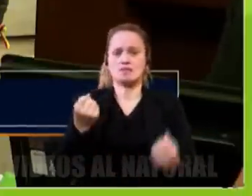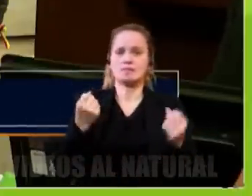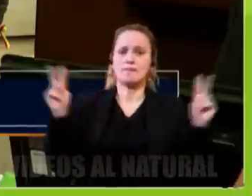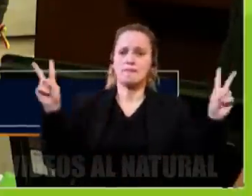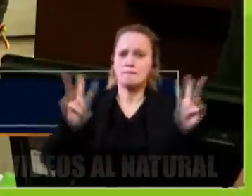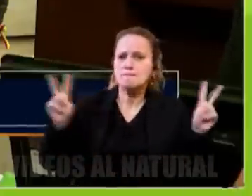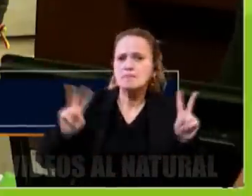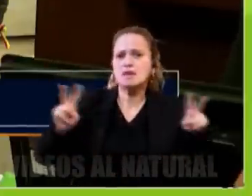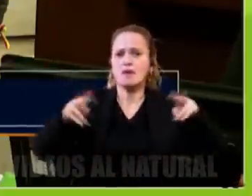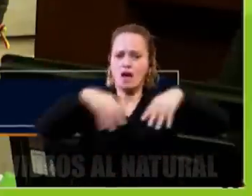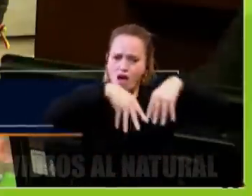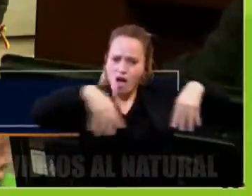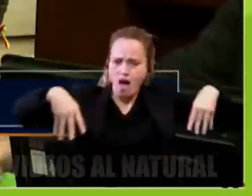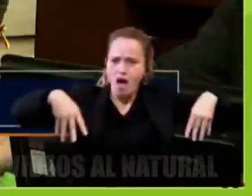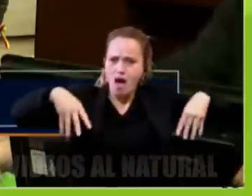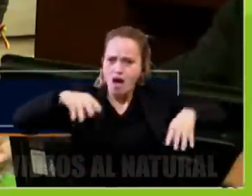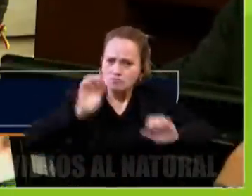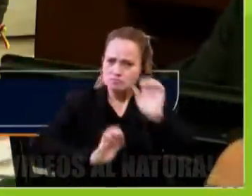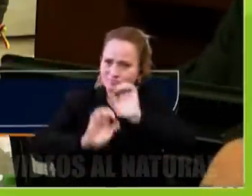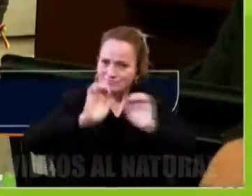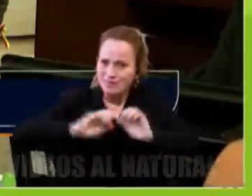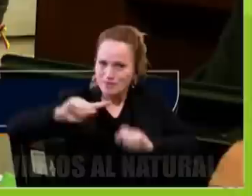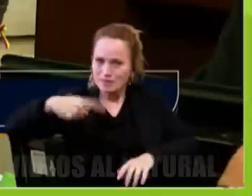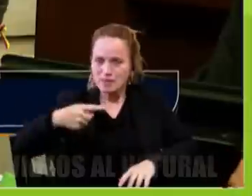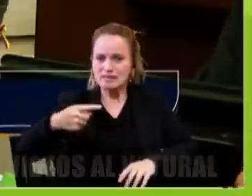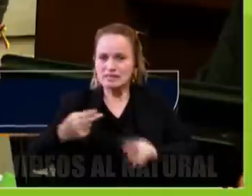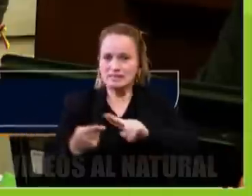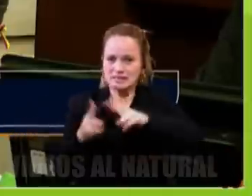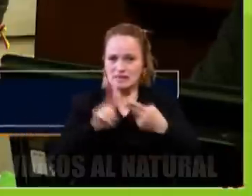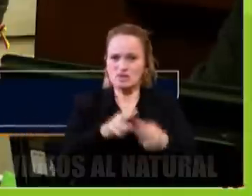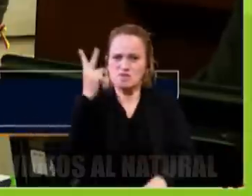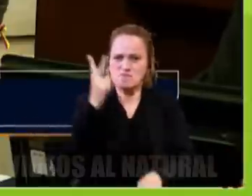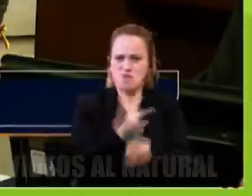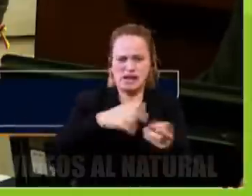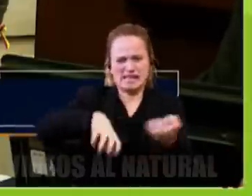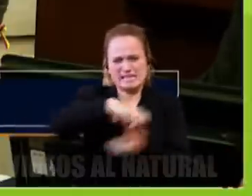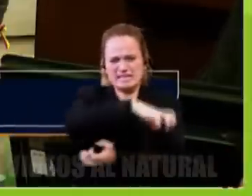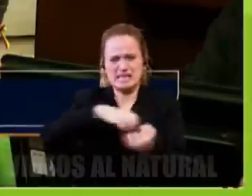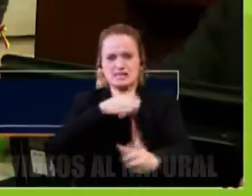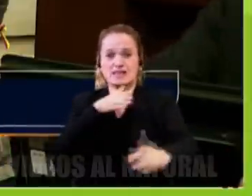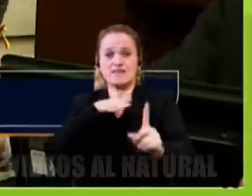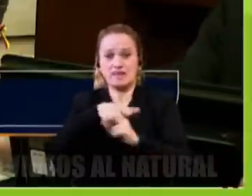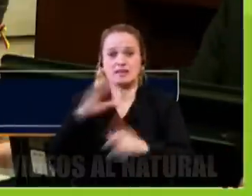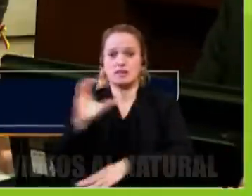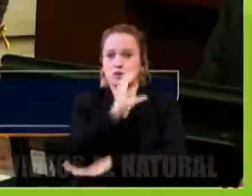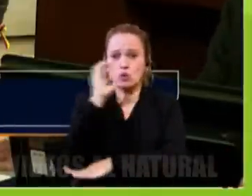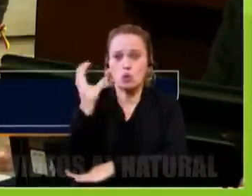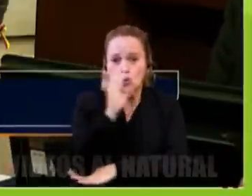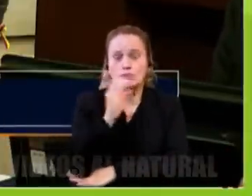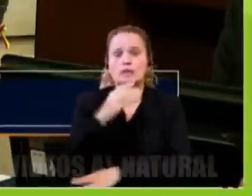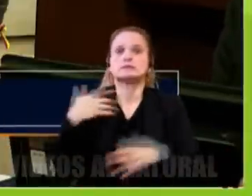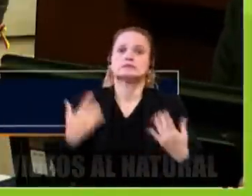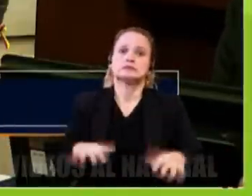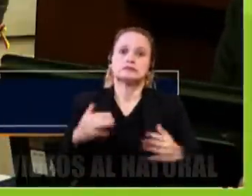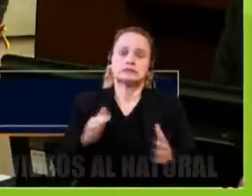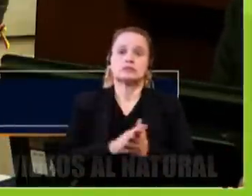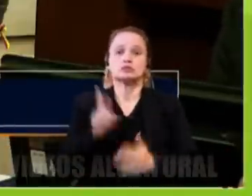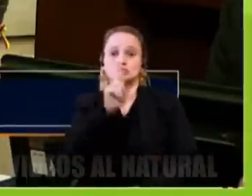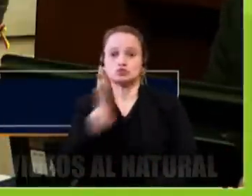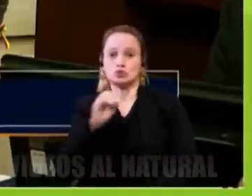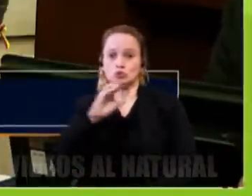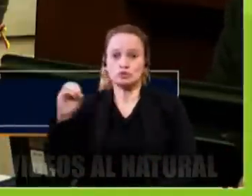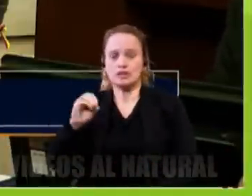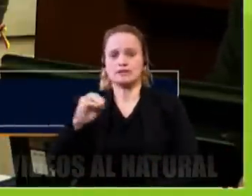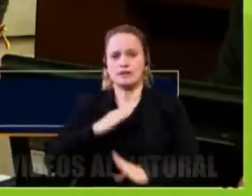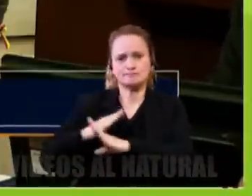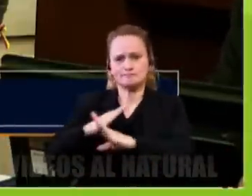primera línea. La primera línea que es sinónimo de violencia contra los colombianos, que tuvo bloqueado el suroccidente